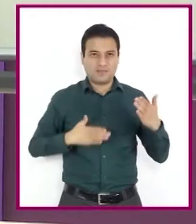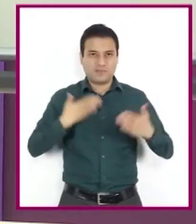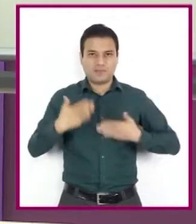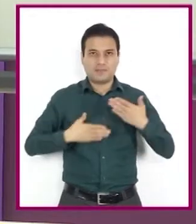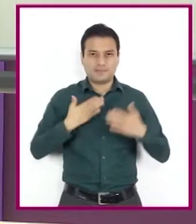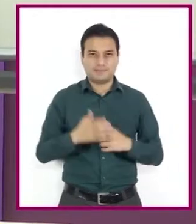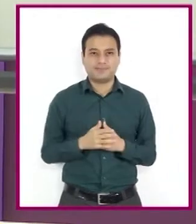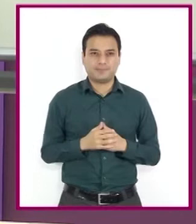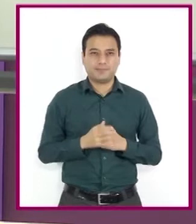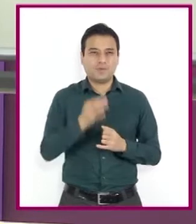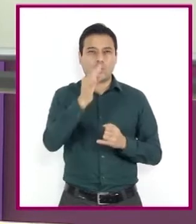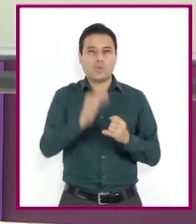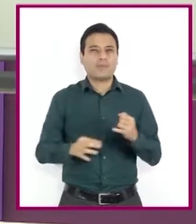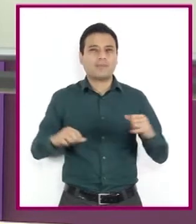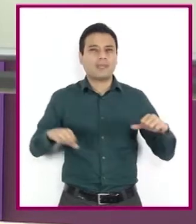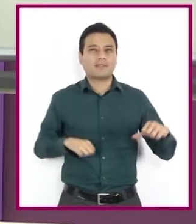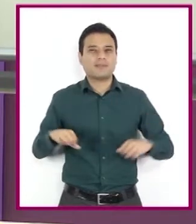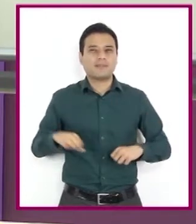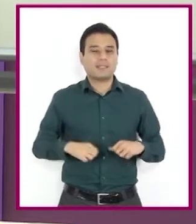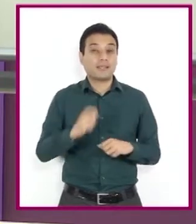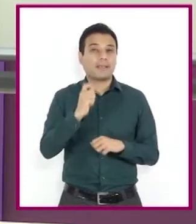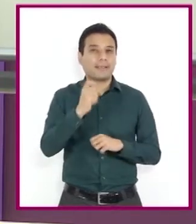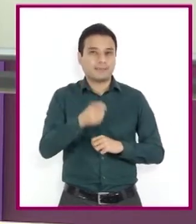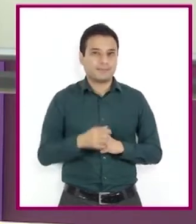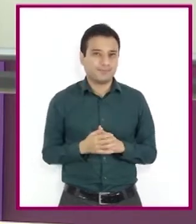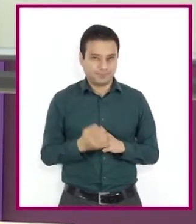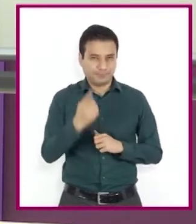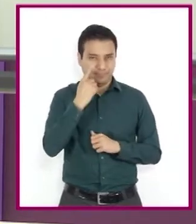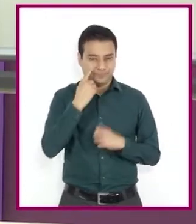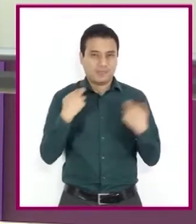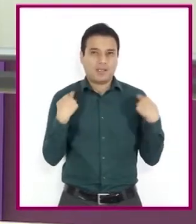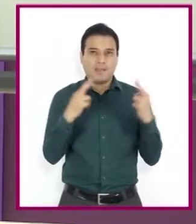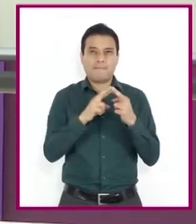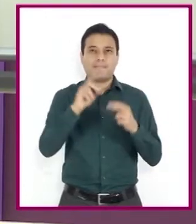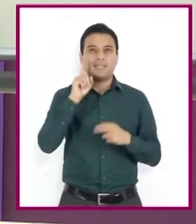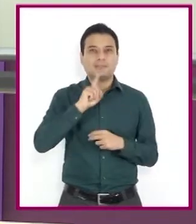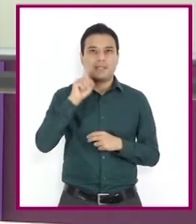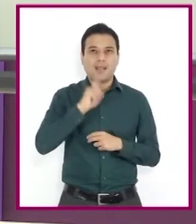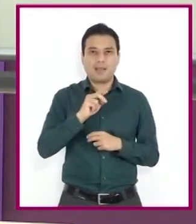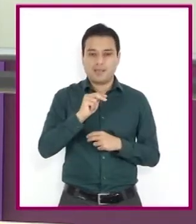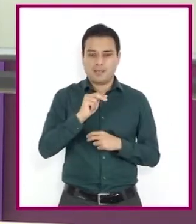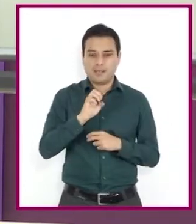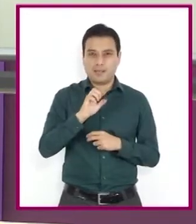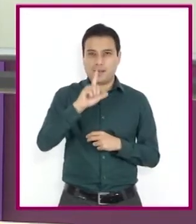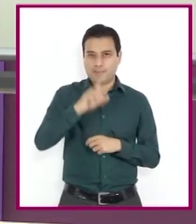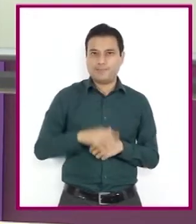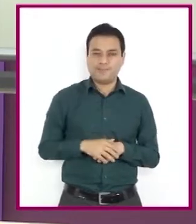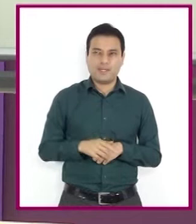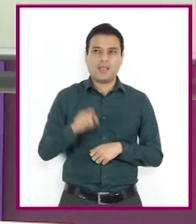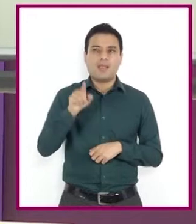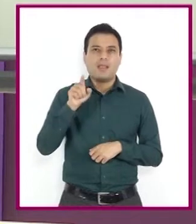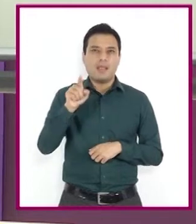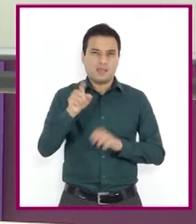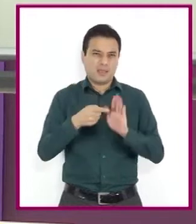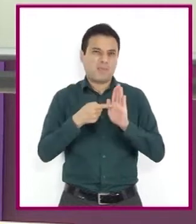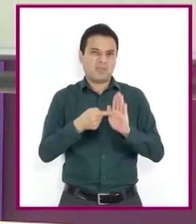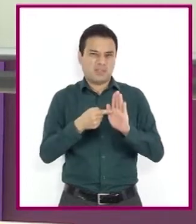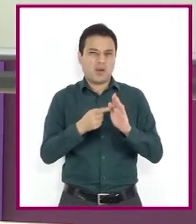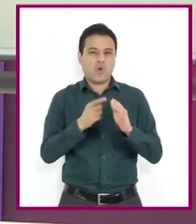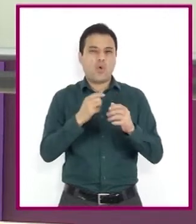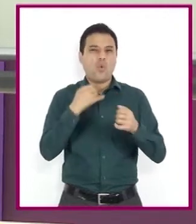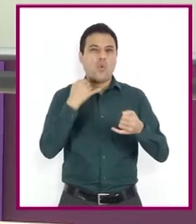última actividad de la Semana de la Ciencia, presentamos a la maestra Nel, que nos tiene preparado un crucigrama y una actividad